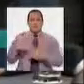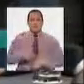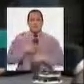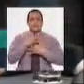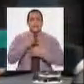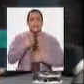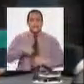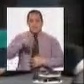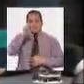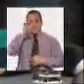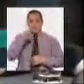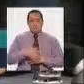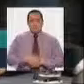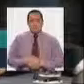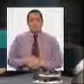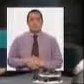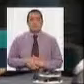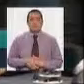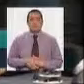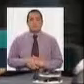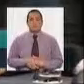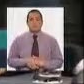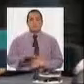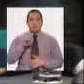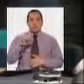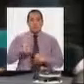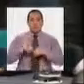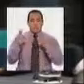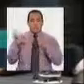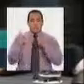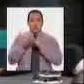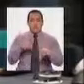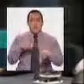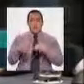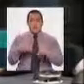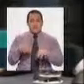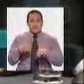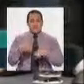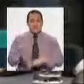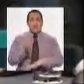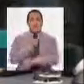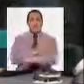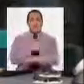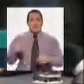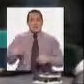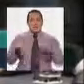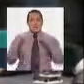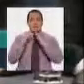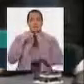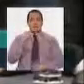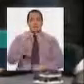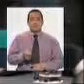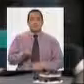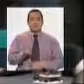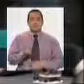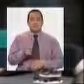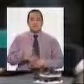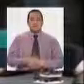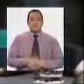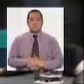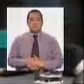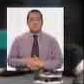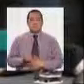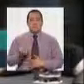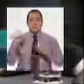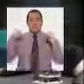intereses de la nación. Fue una reunión realizada en el Palacio Nacional de Justicia,